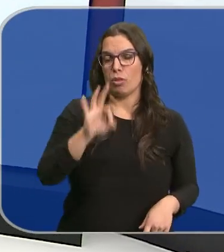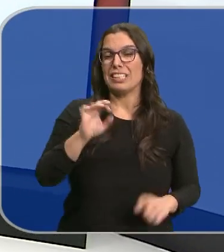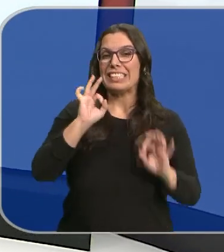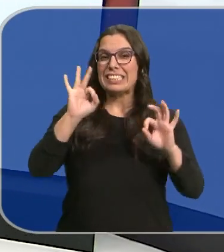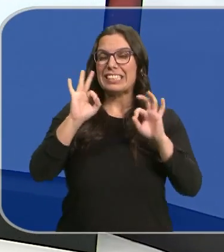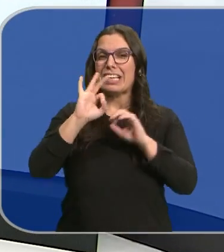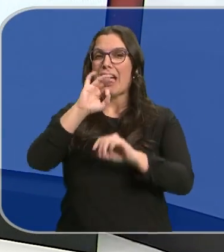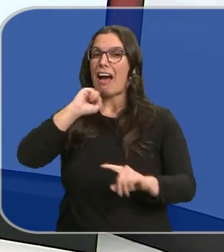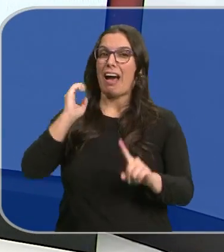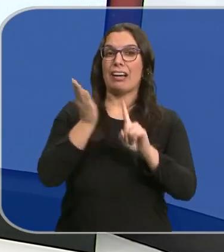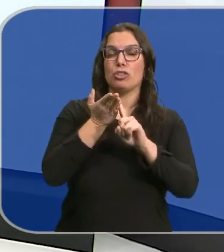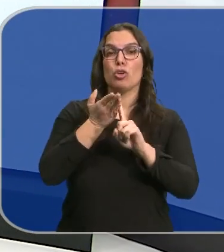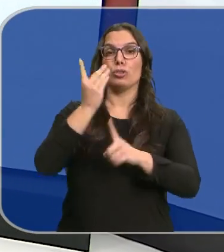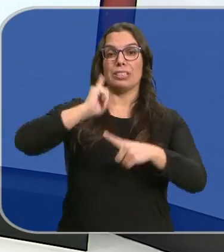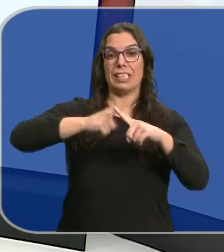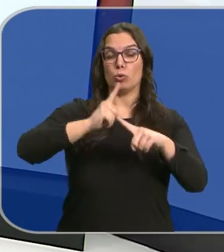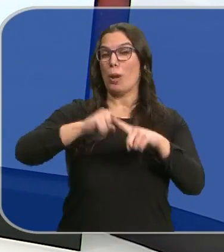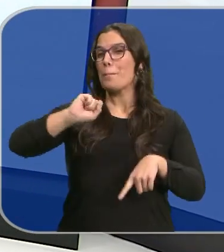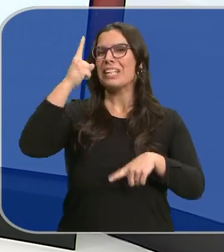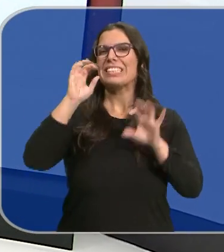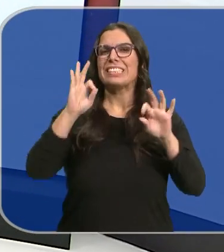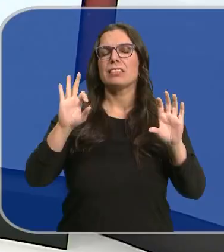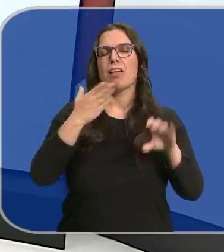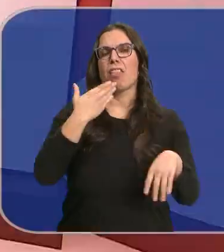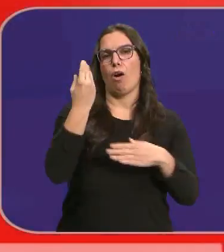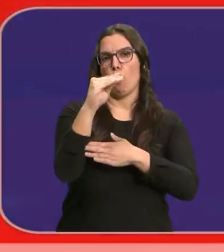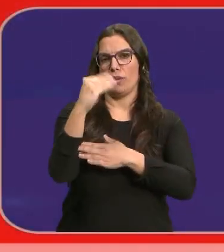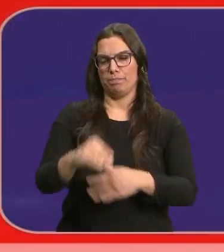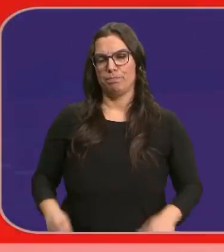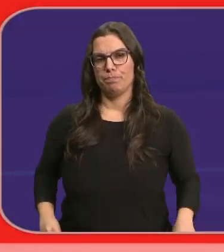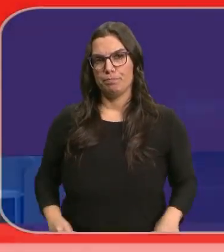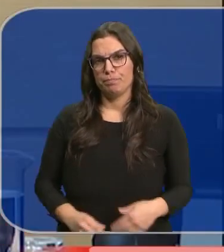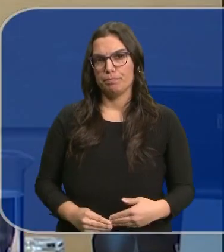de agresión sexual entre los más jóvenes.